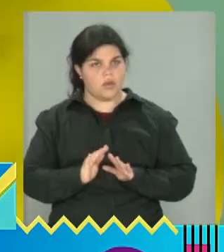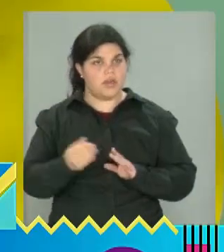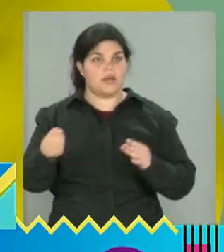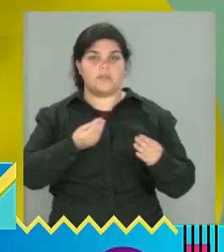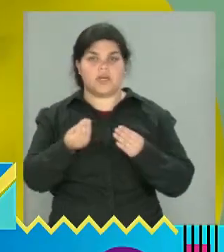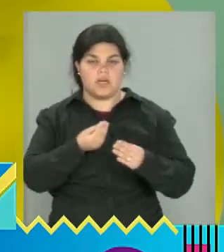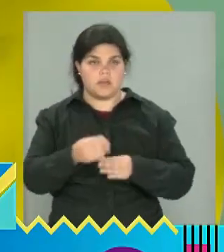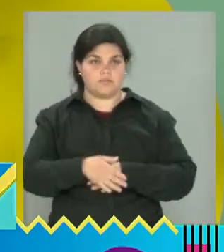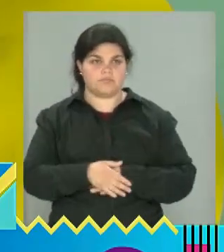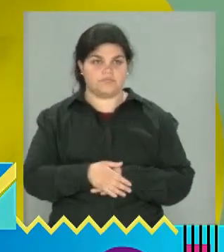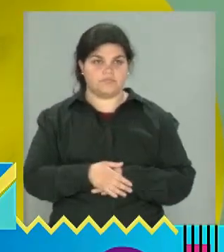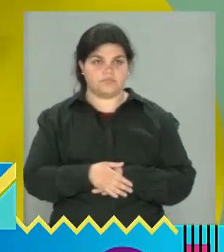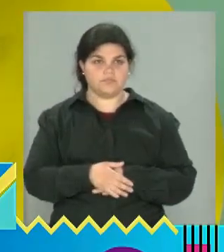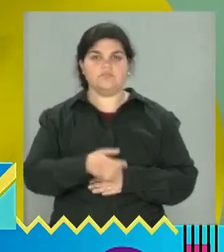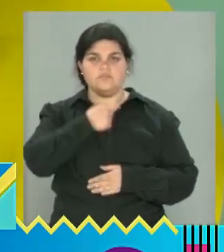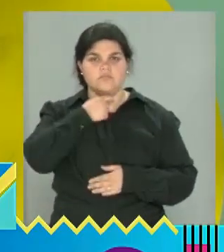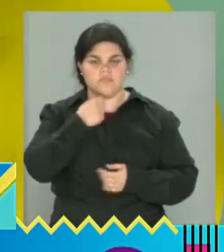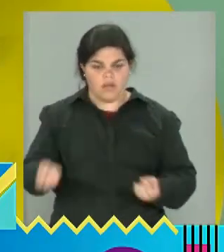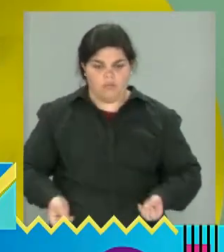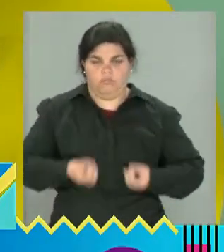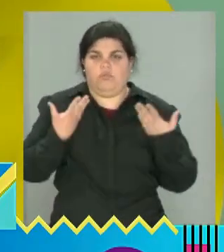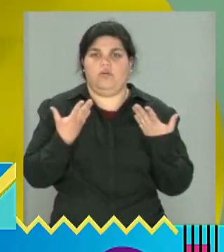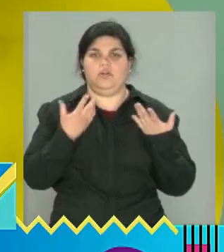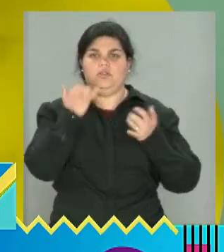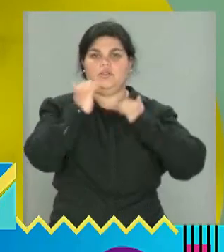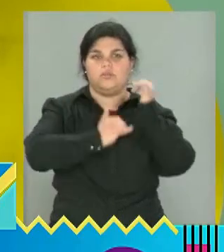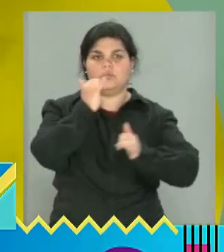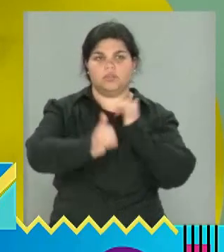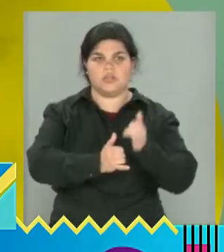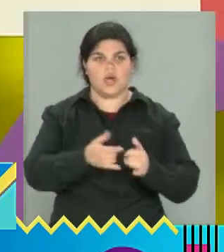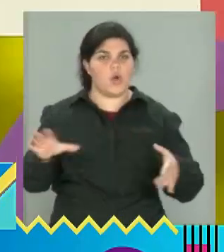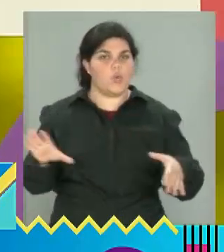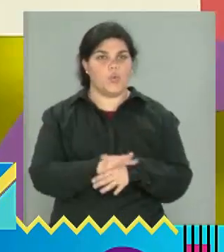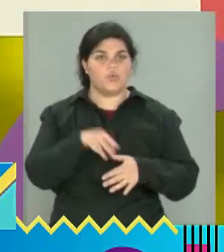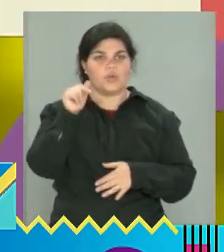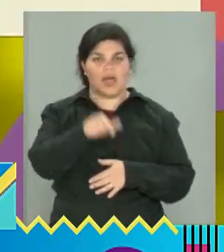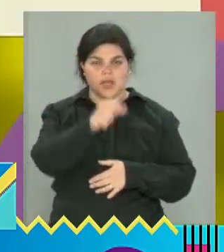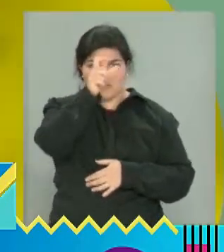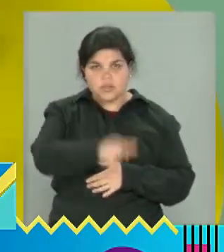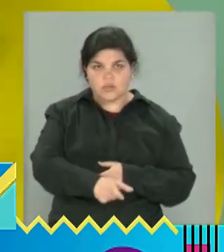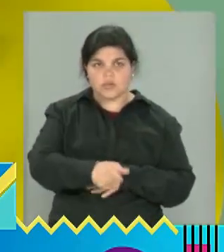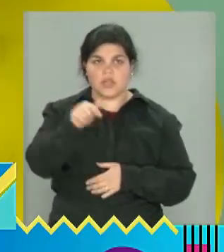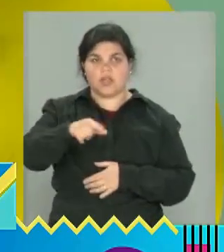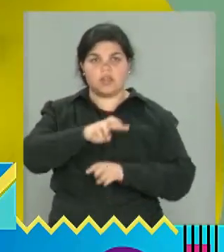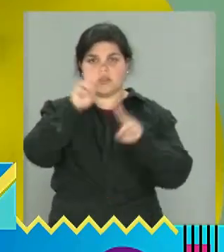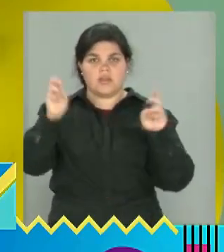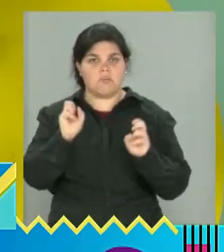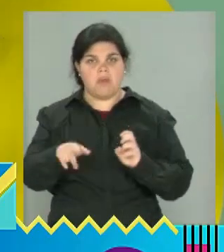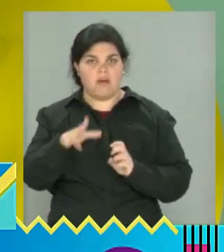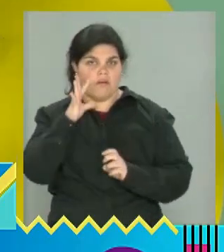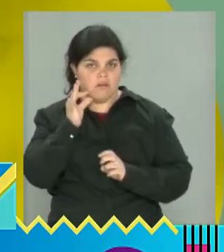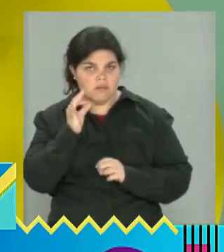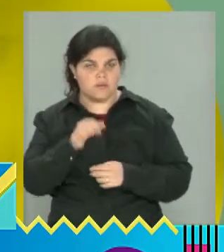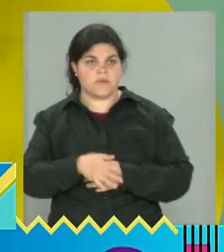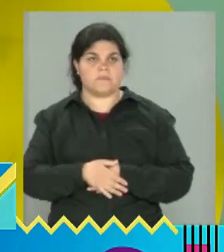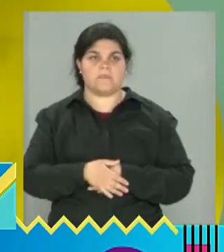momento que él desea expresar y es con esa persona en ese momento y por tal circunstancia. Entonces, por ahí